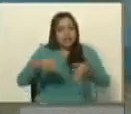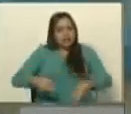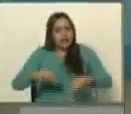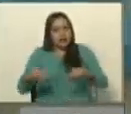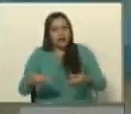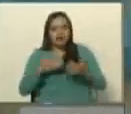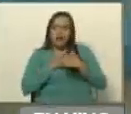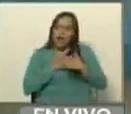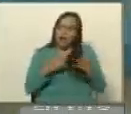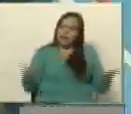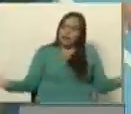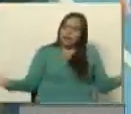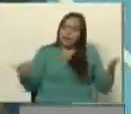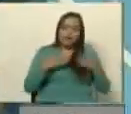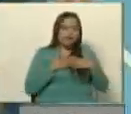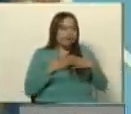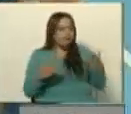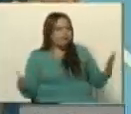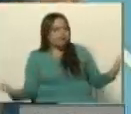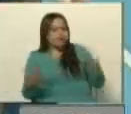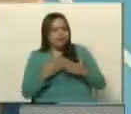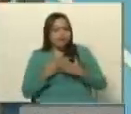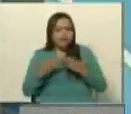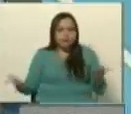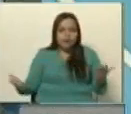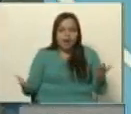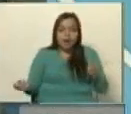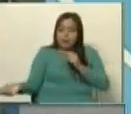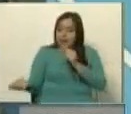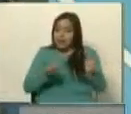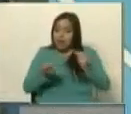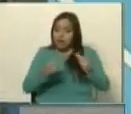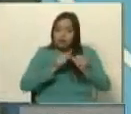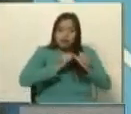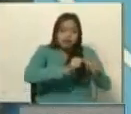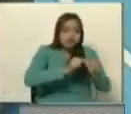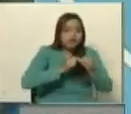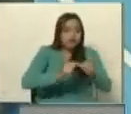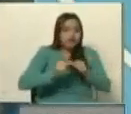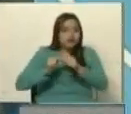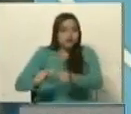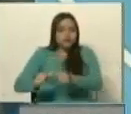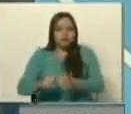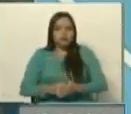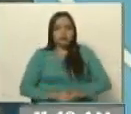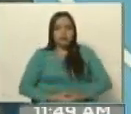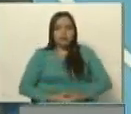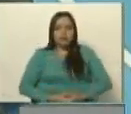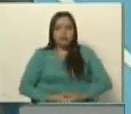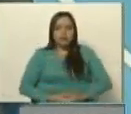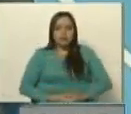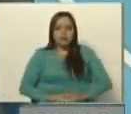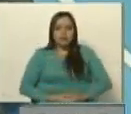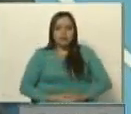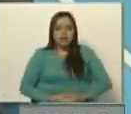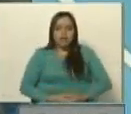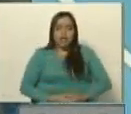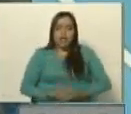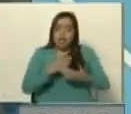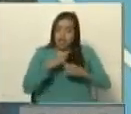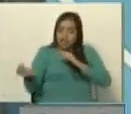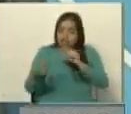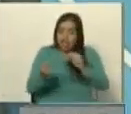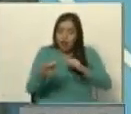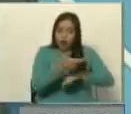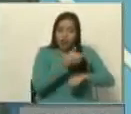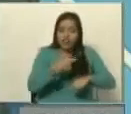Mis brazos abiertos, mis manos abiertas para el diálogo permanentemente. Nos referimos al diálogo entre Estados soberanos y